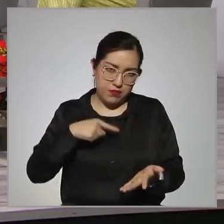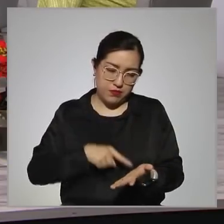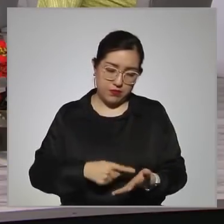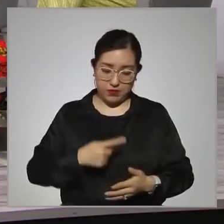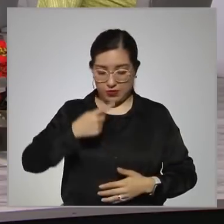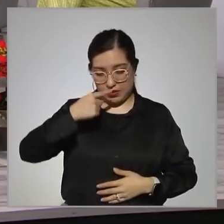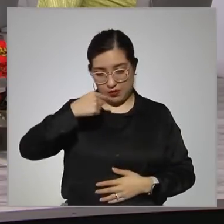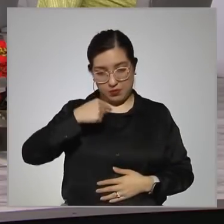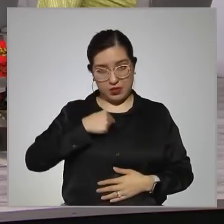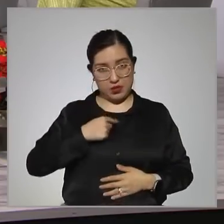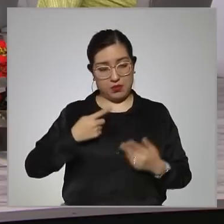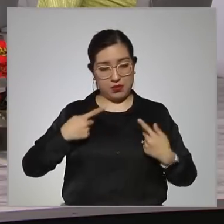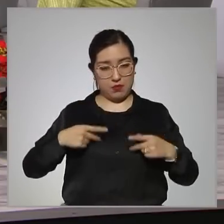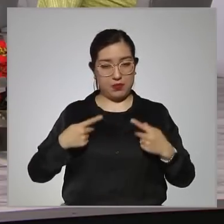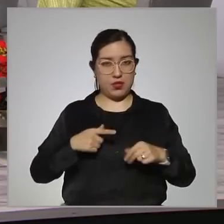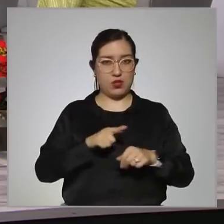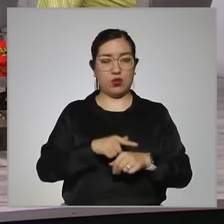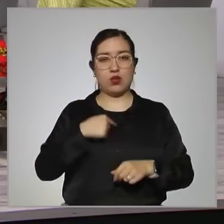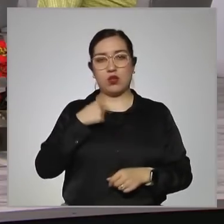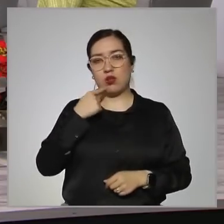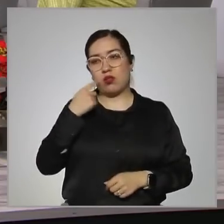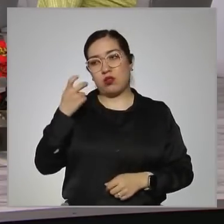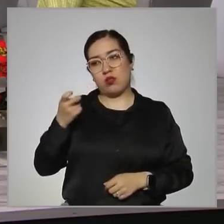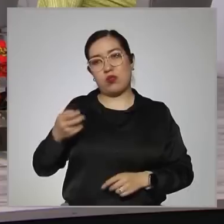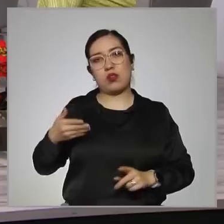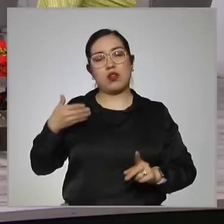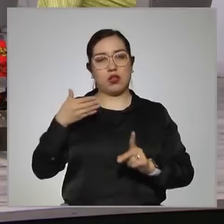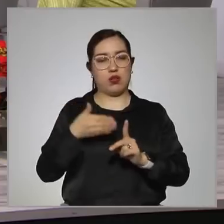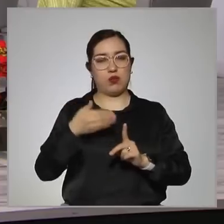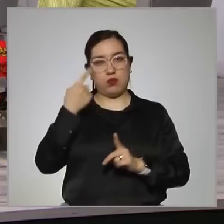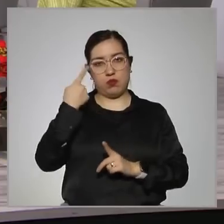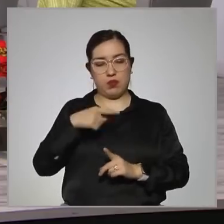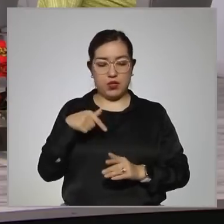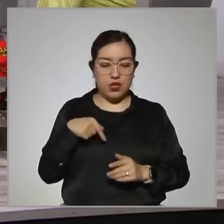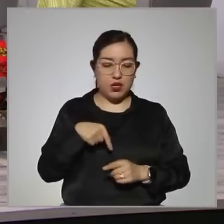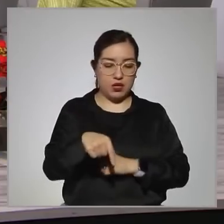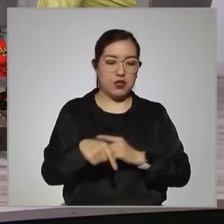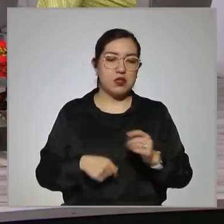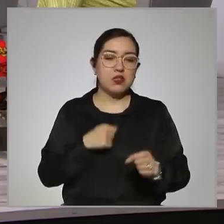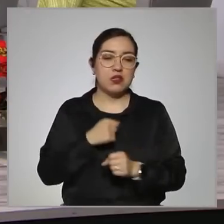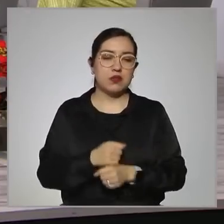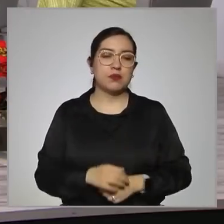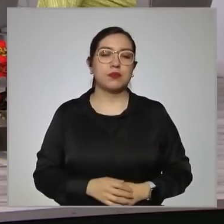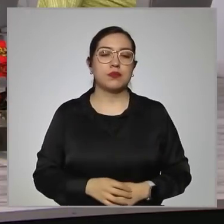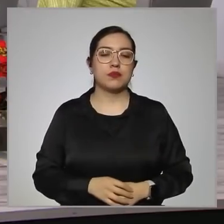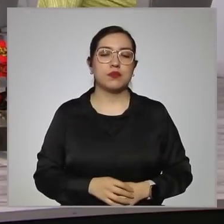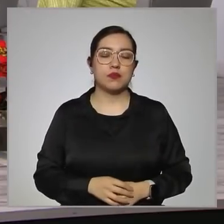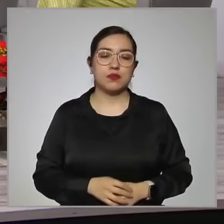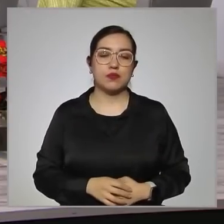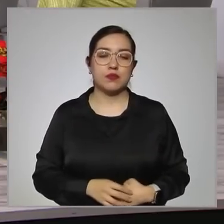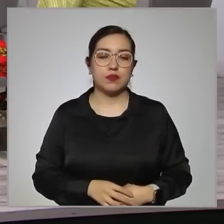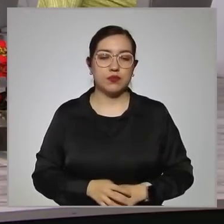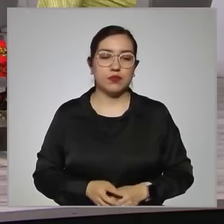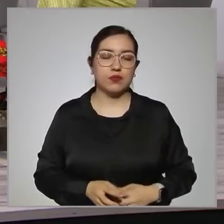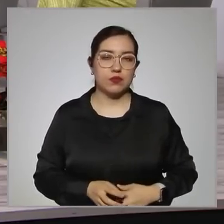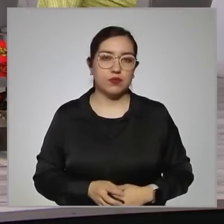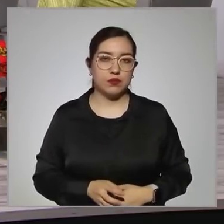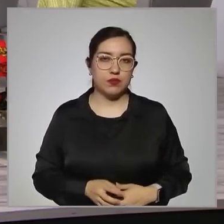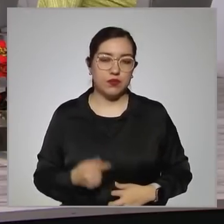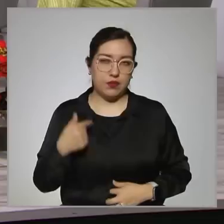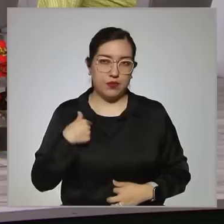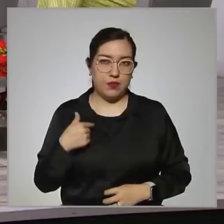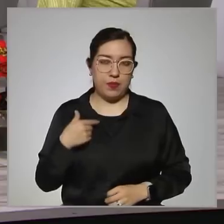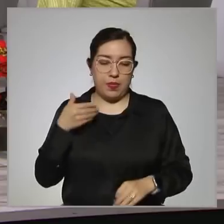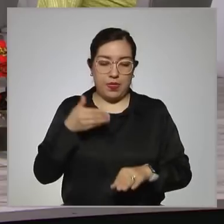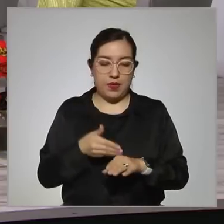mí, en lo personal, yo digo, es un propósito para este año que se inicia. Ay, tú. Pues mis propósitos es todos